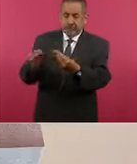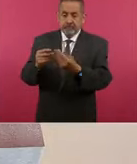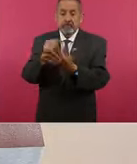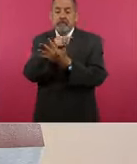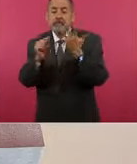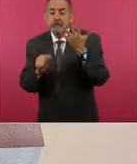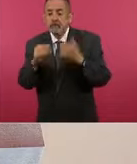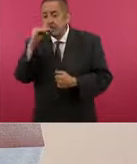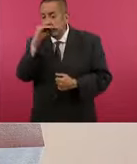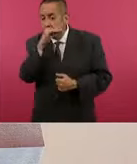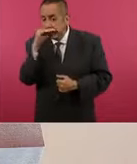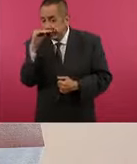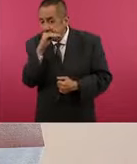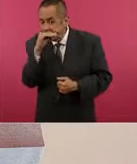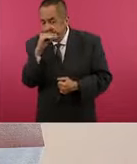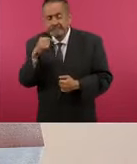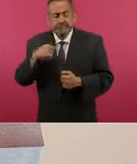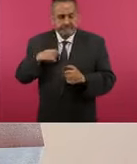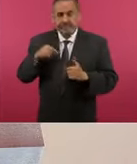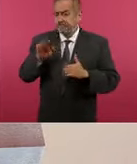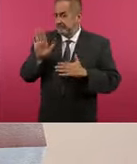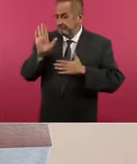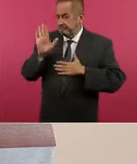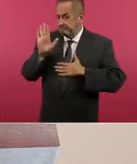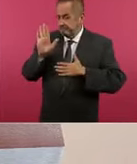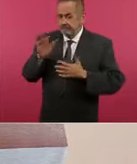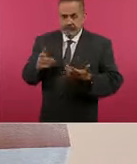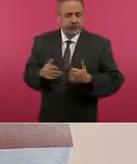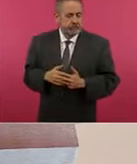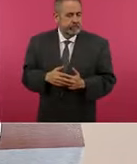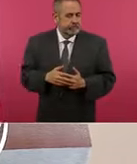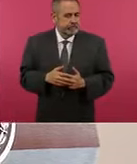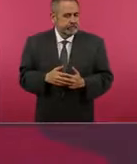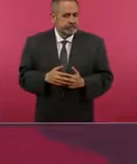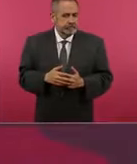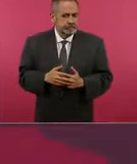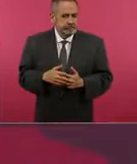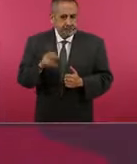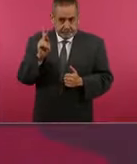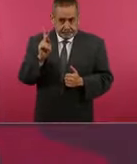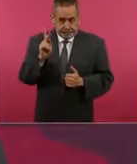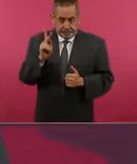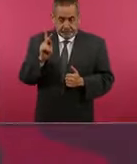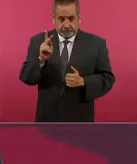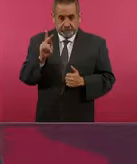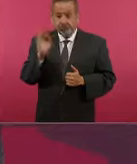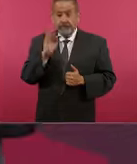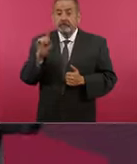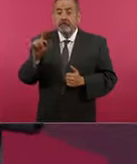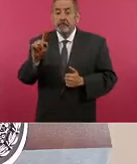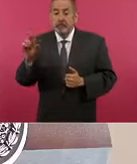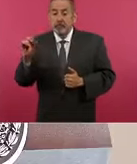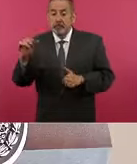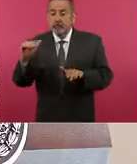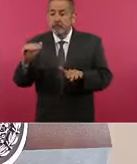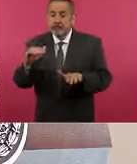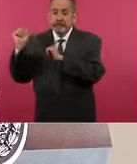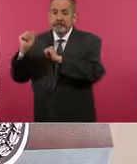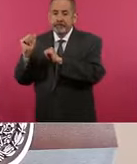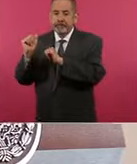Y ese es mi compromiso. Pero si se iba a SOE… No hay